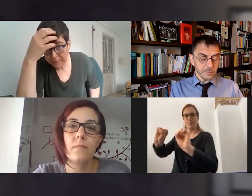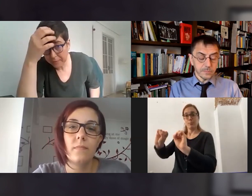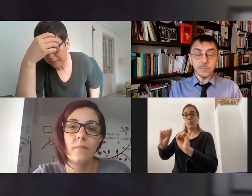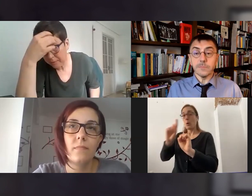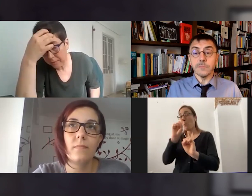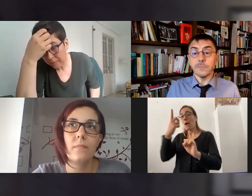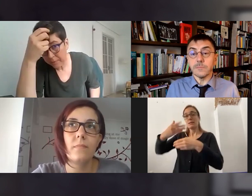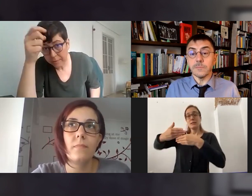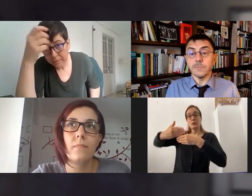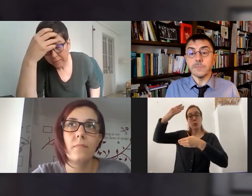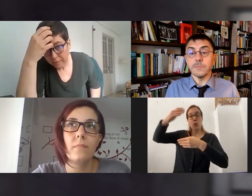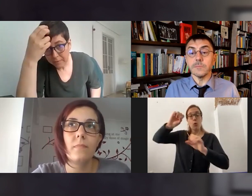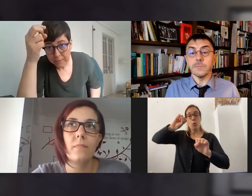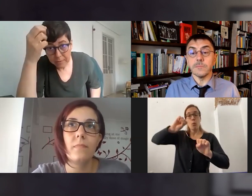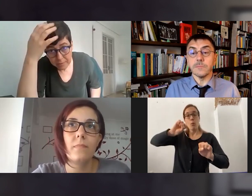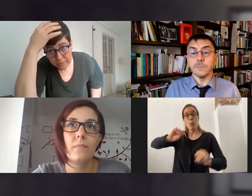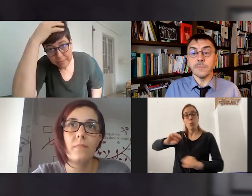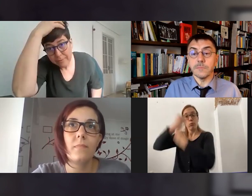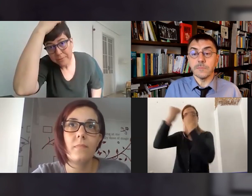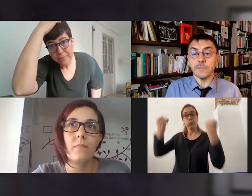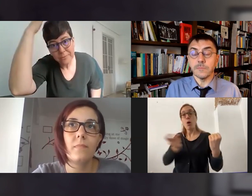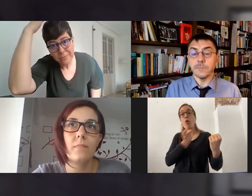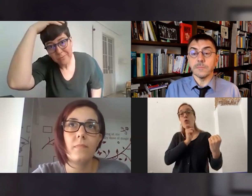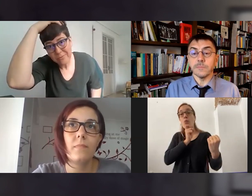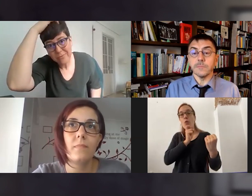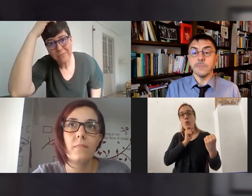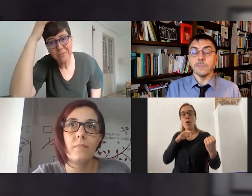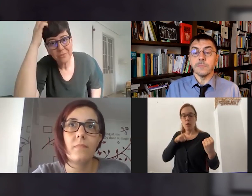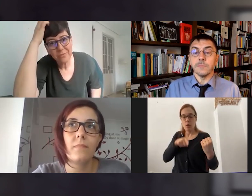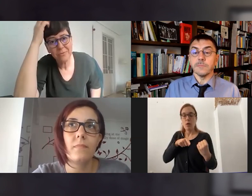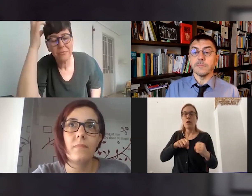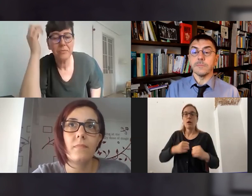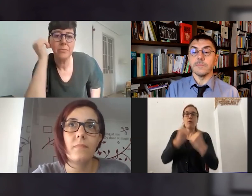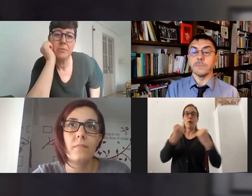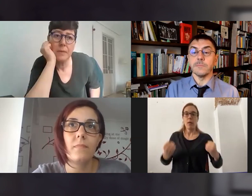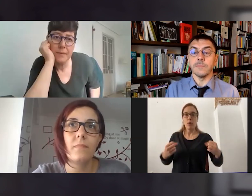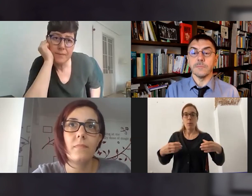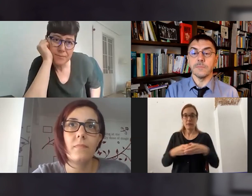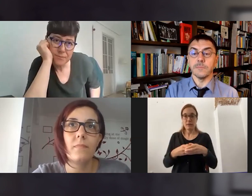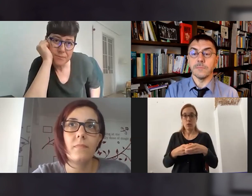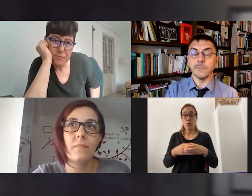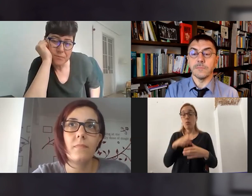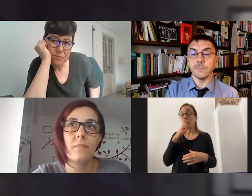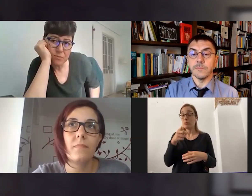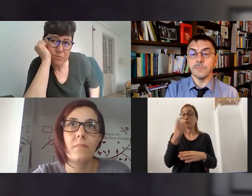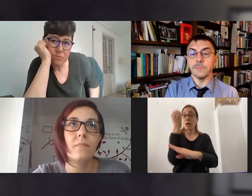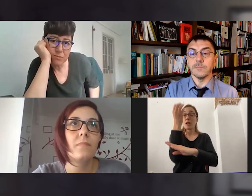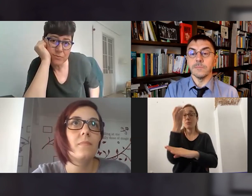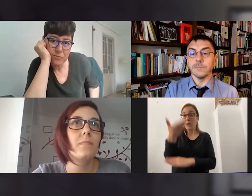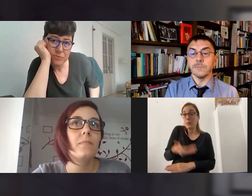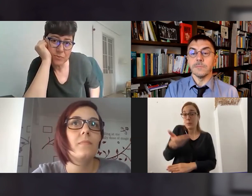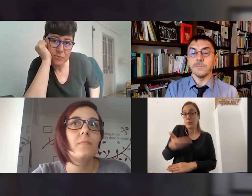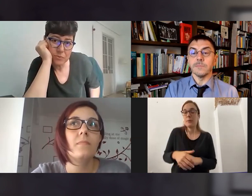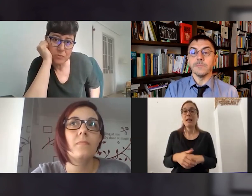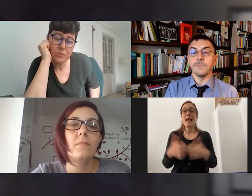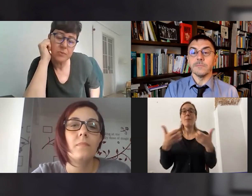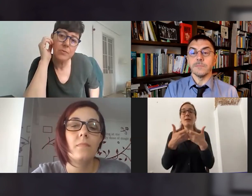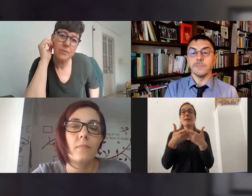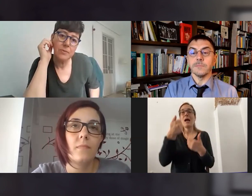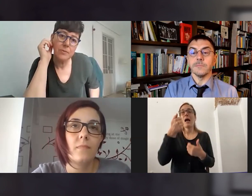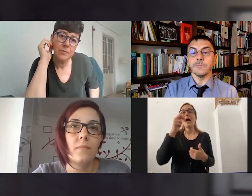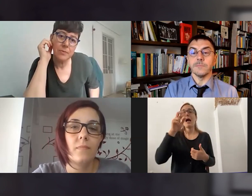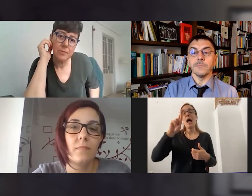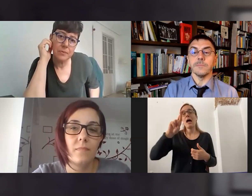como ha dicho Juan Carlos, reforzando al partido, y por eso esta asamblea es tan importante. Decían en la película La batalla de Argel que organizar